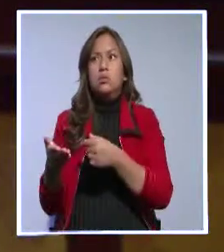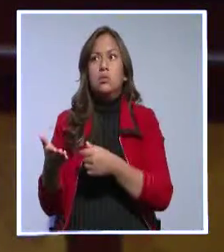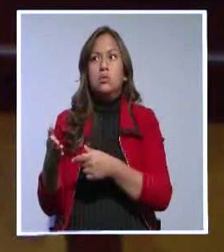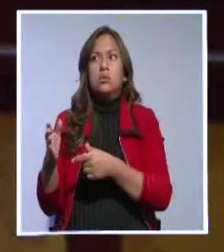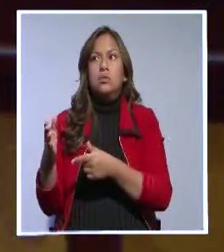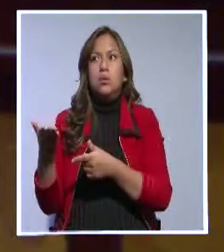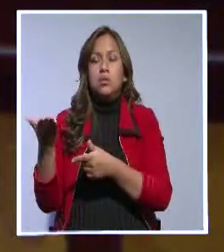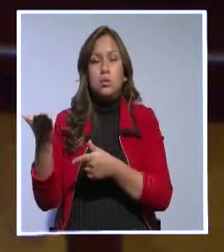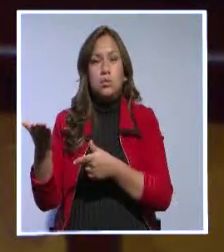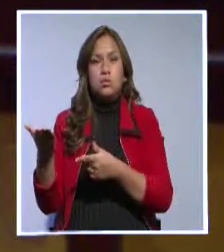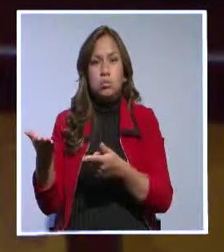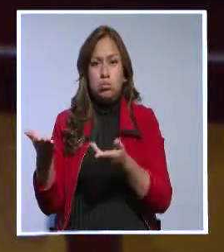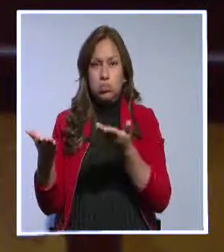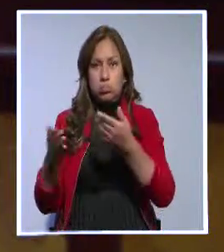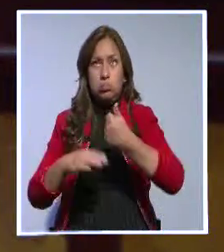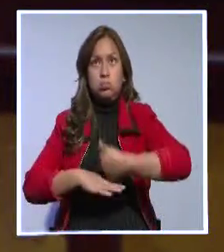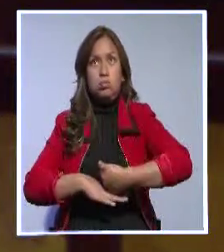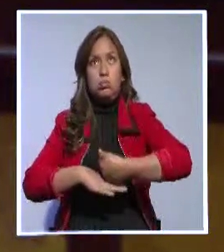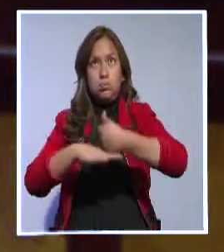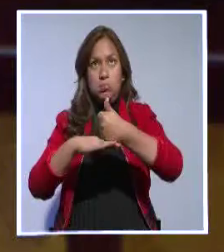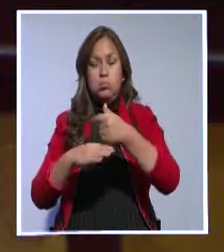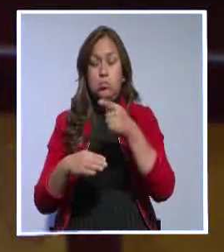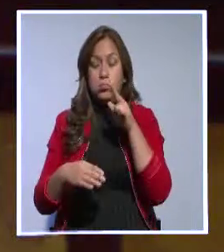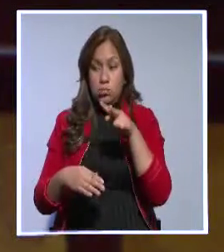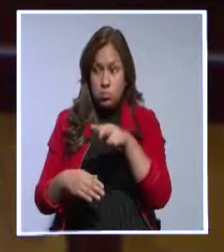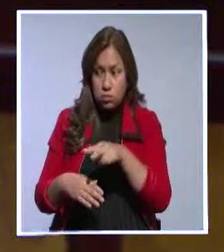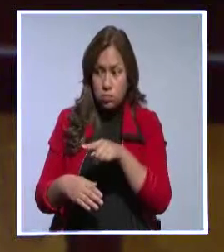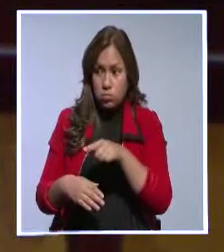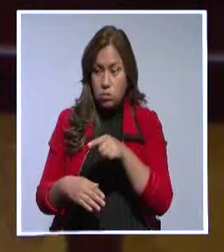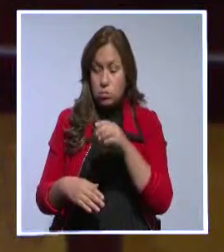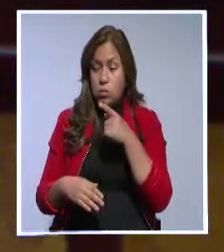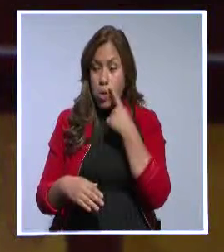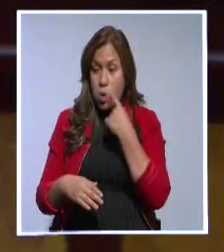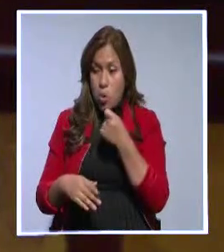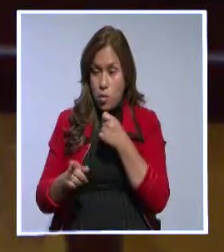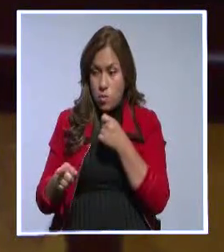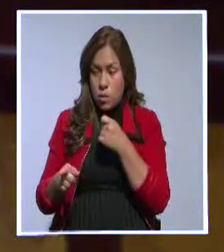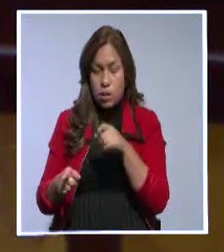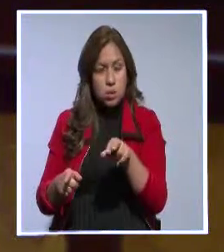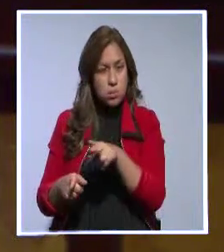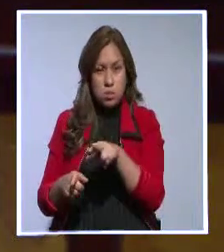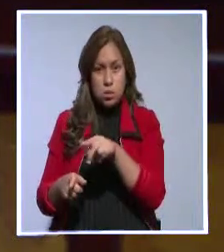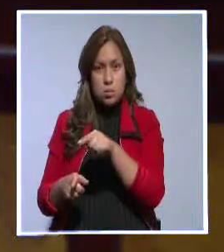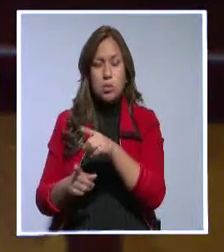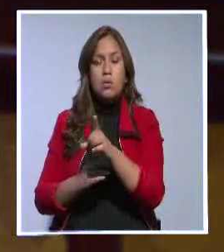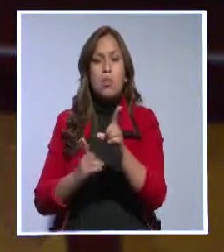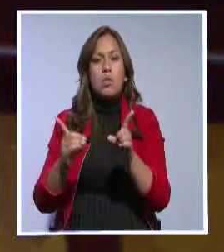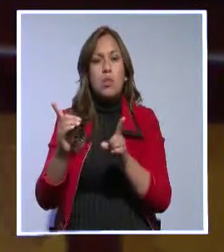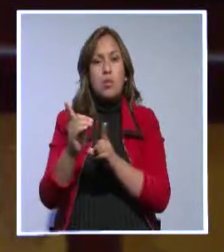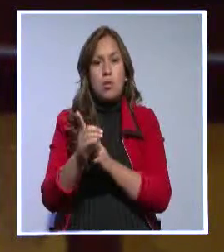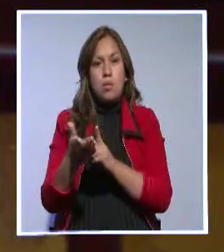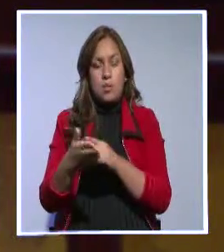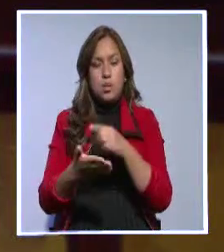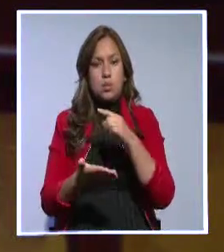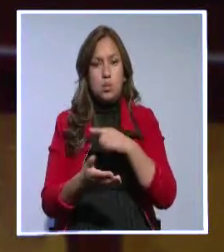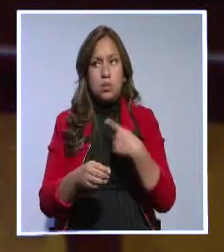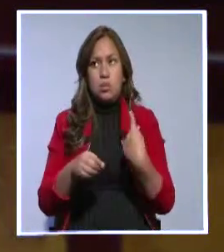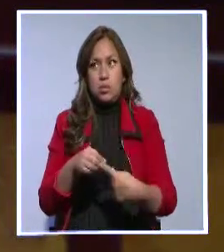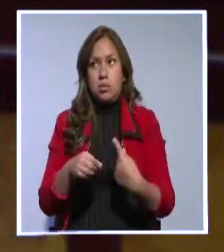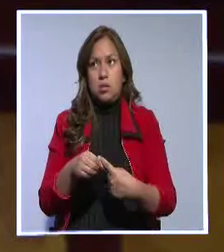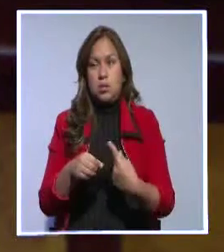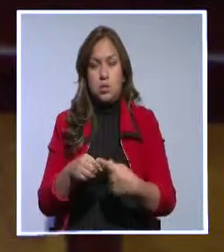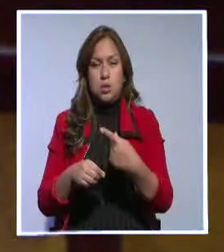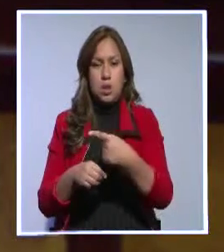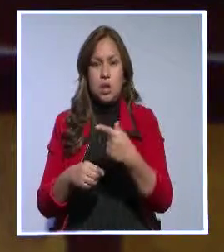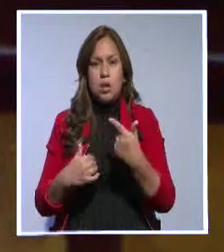el fiscal una vez que determinó que era el señor que se buscaba fue trasladado al departamento médico legal de quito en un vehículo de la